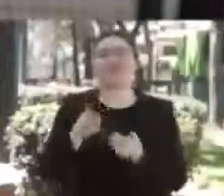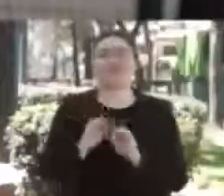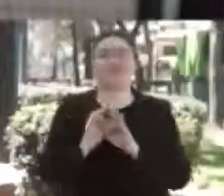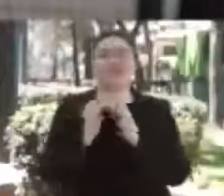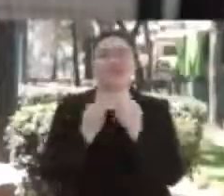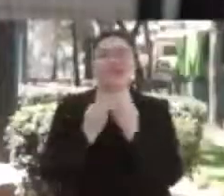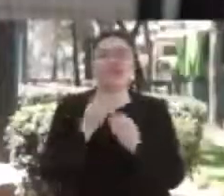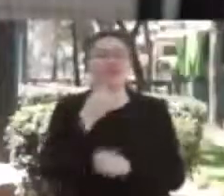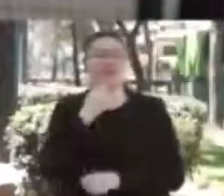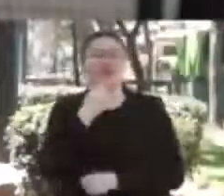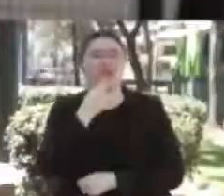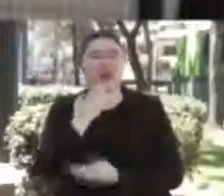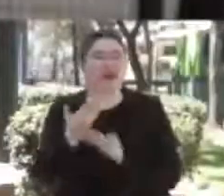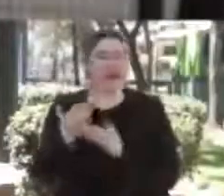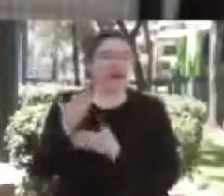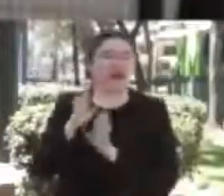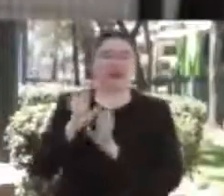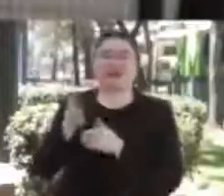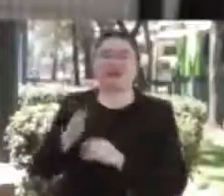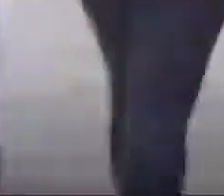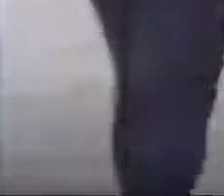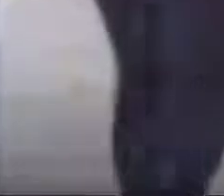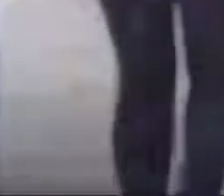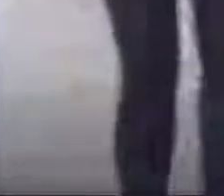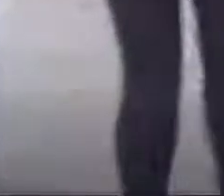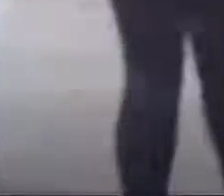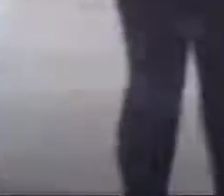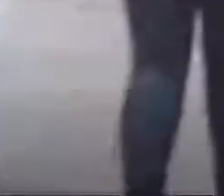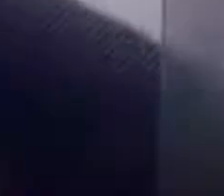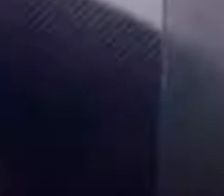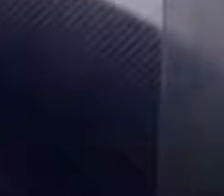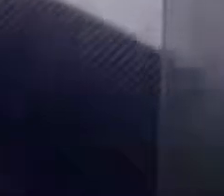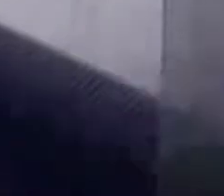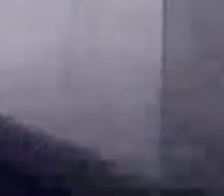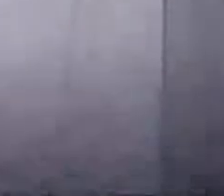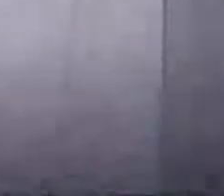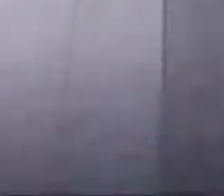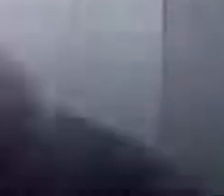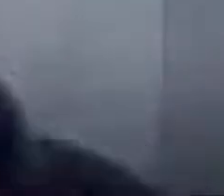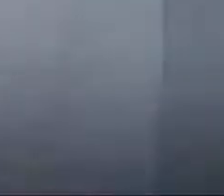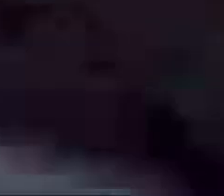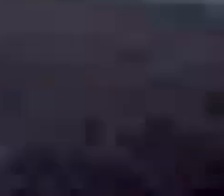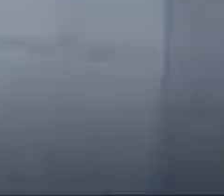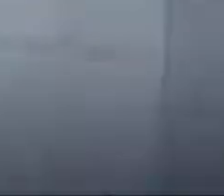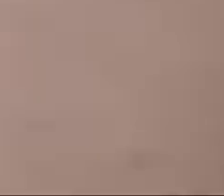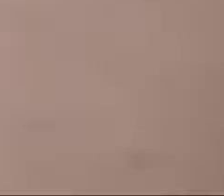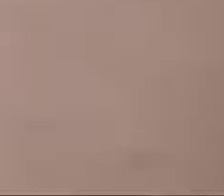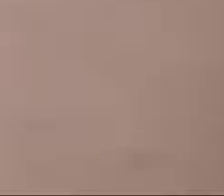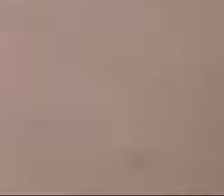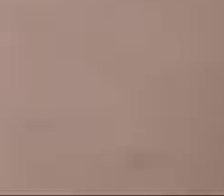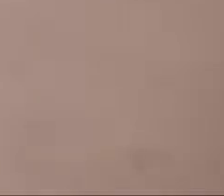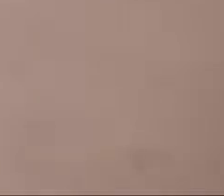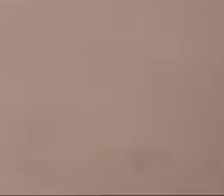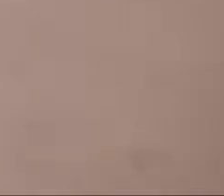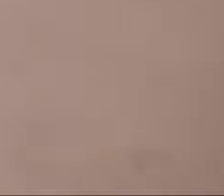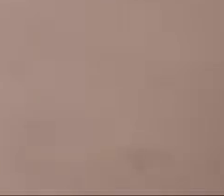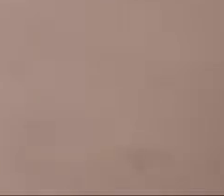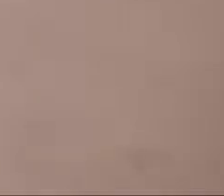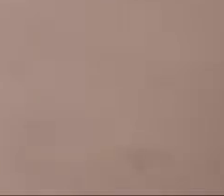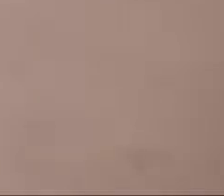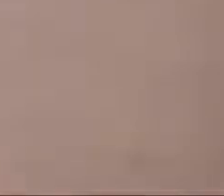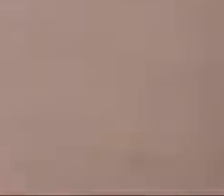La jefa de gobierno capitalino, Claudia Sheinbaum, dijo hoy que se supervisará que las campañas electorales rumbo a los comicios de